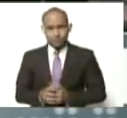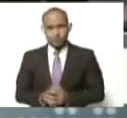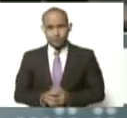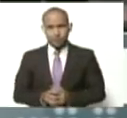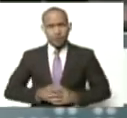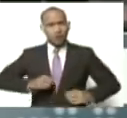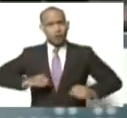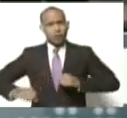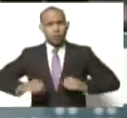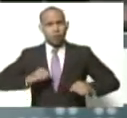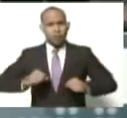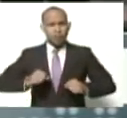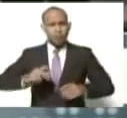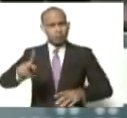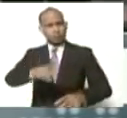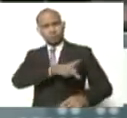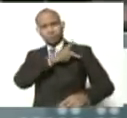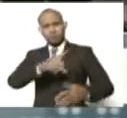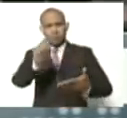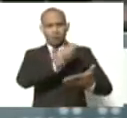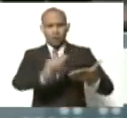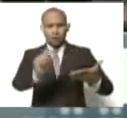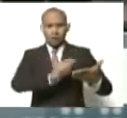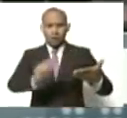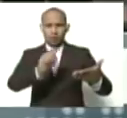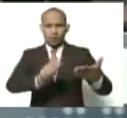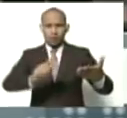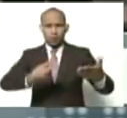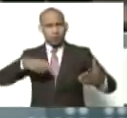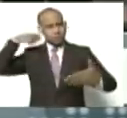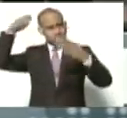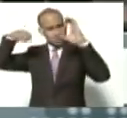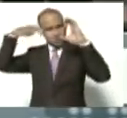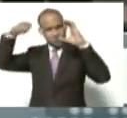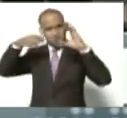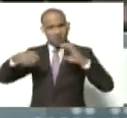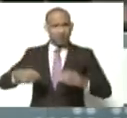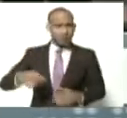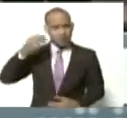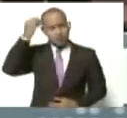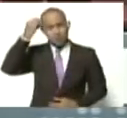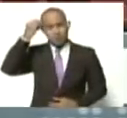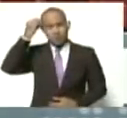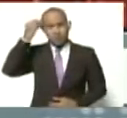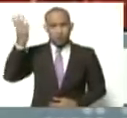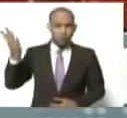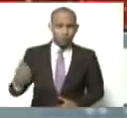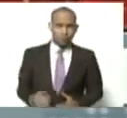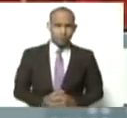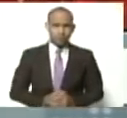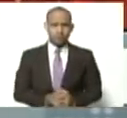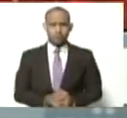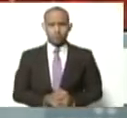los movimientos de los poetas, escritores, cineastas, pensadores, intelectuales,